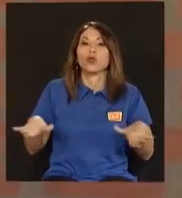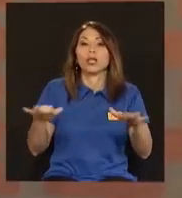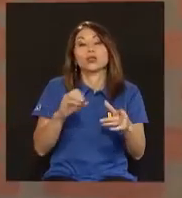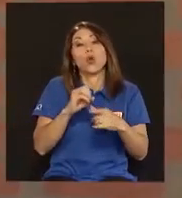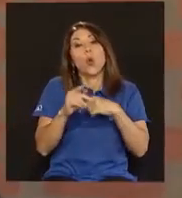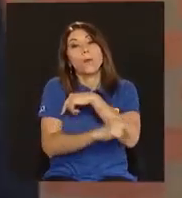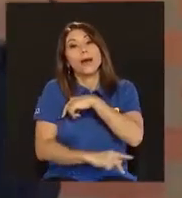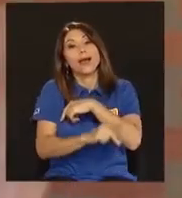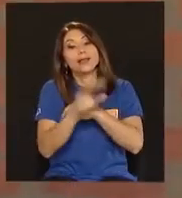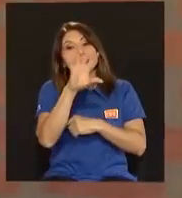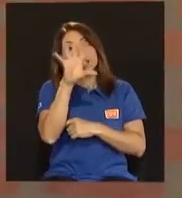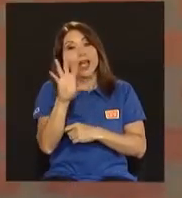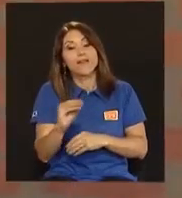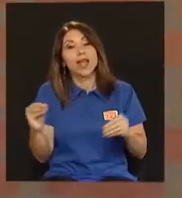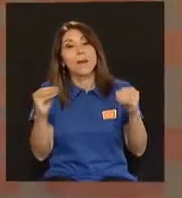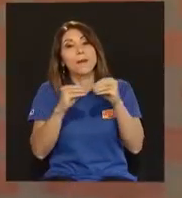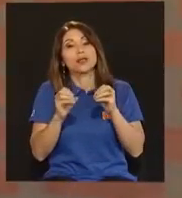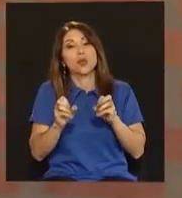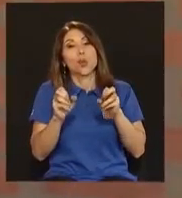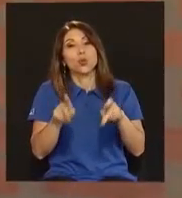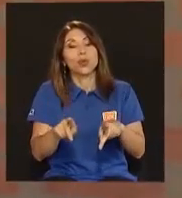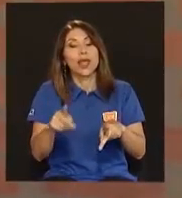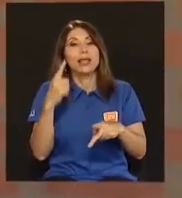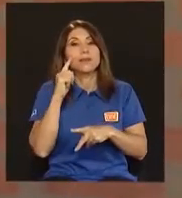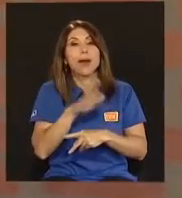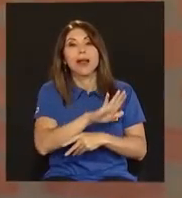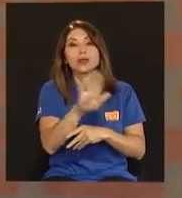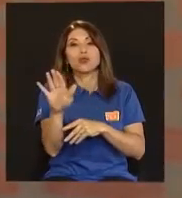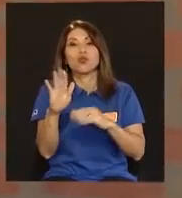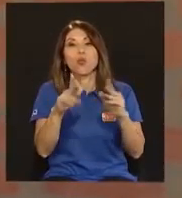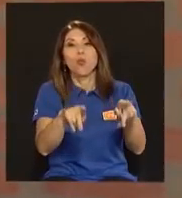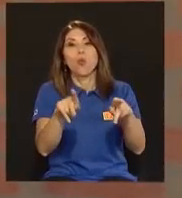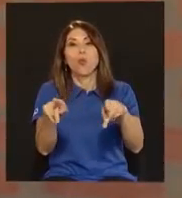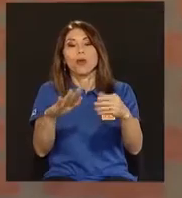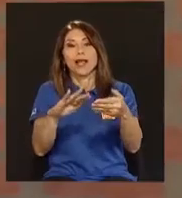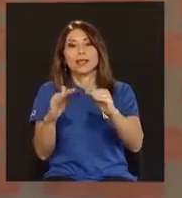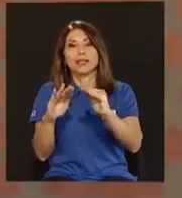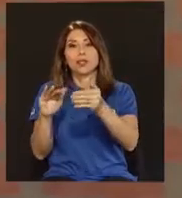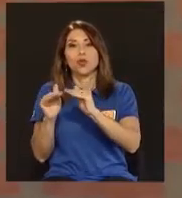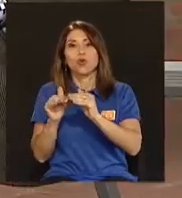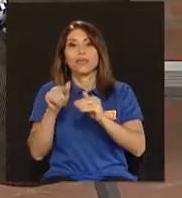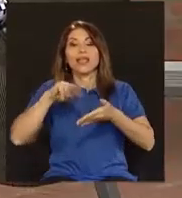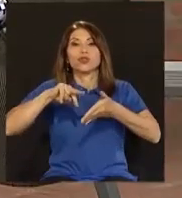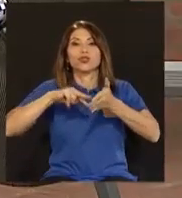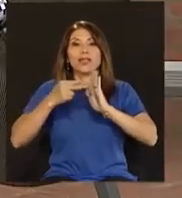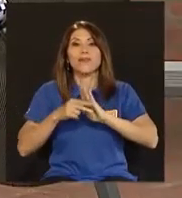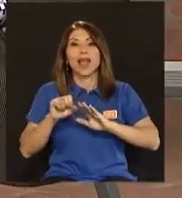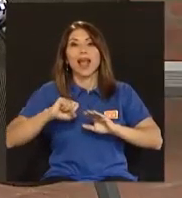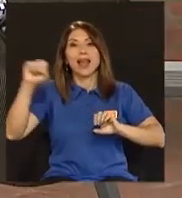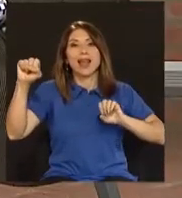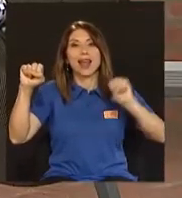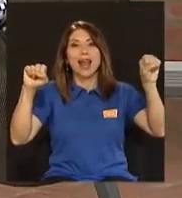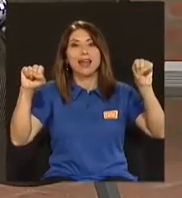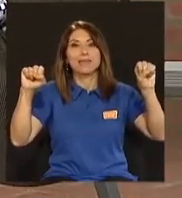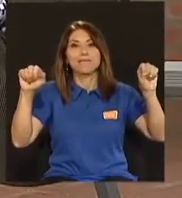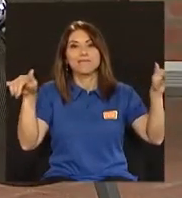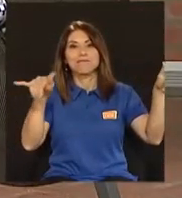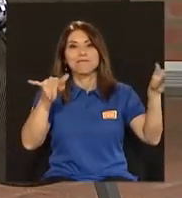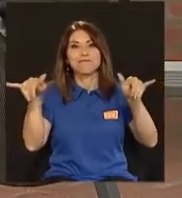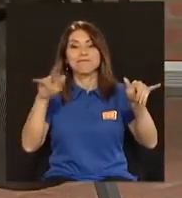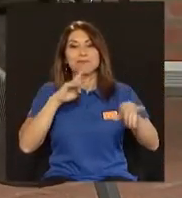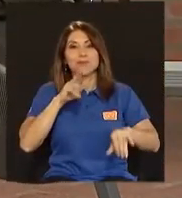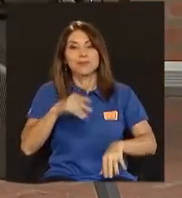África dando más oportunidades a su población, y este es un ganar-ganar. ¿No es cierto, don Danilo? Así es, y